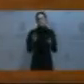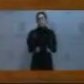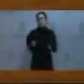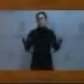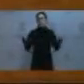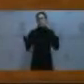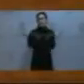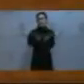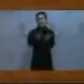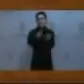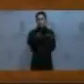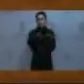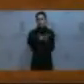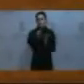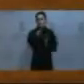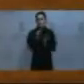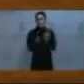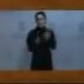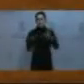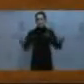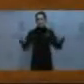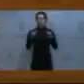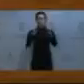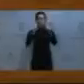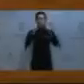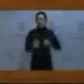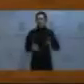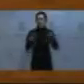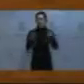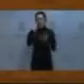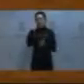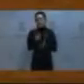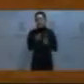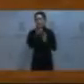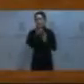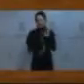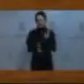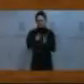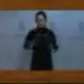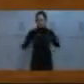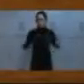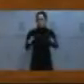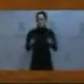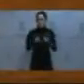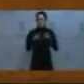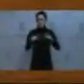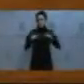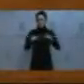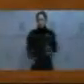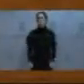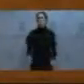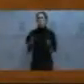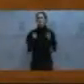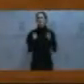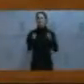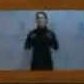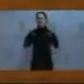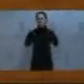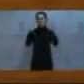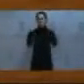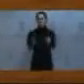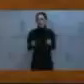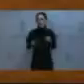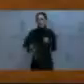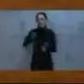2029 podría llegar a reducirse nuestra población un 10%. La pérdida de población más importante será la de